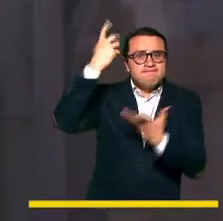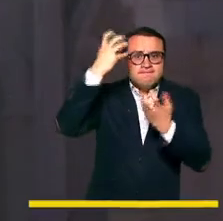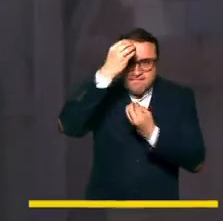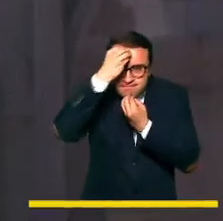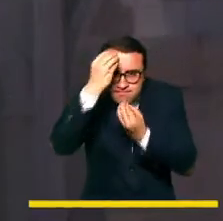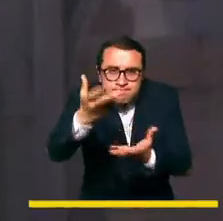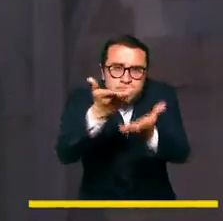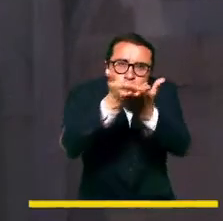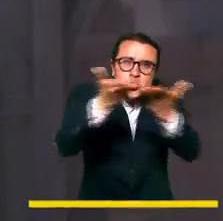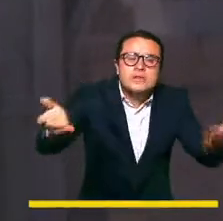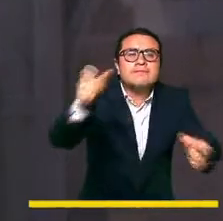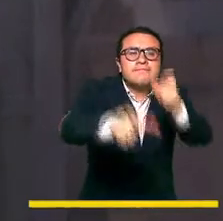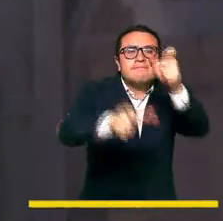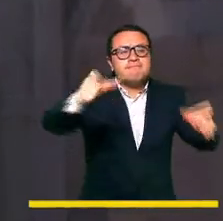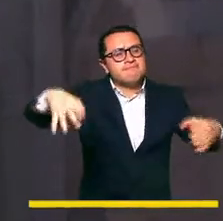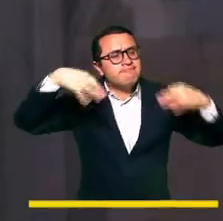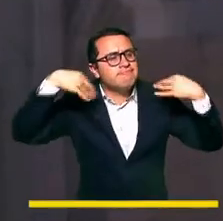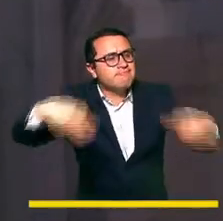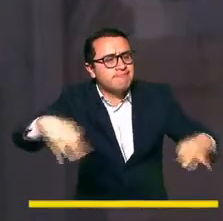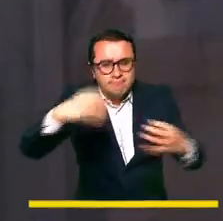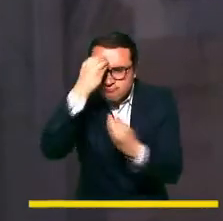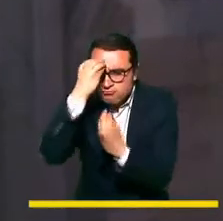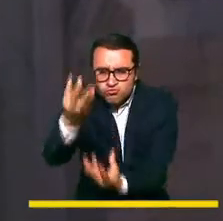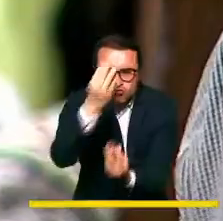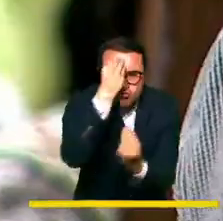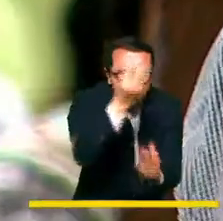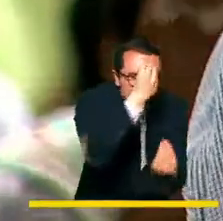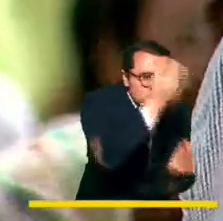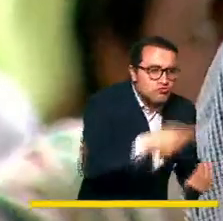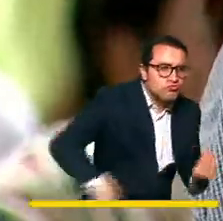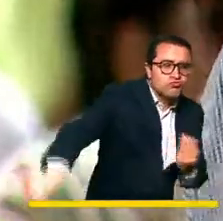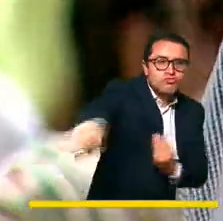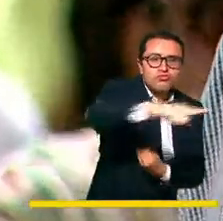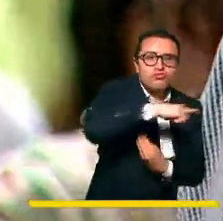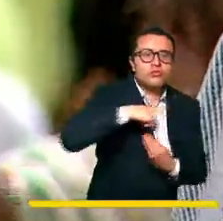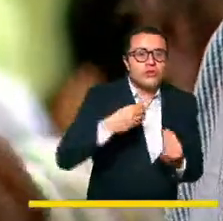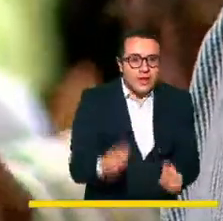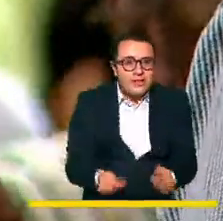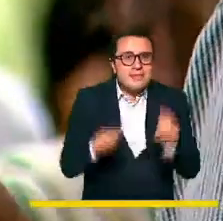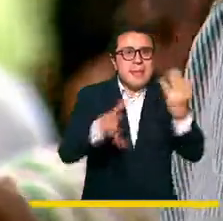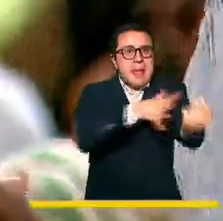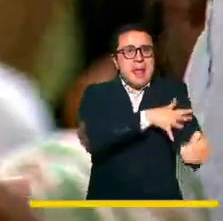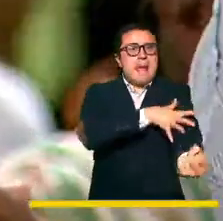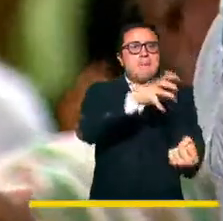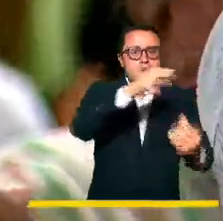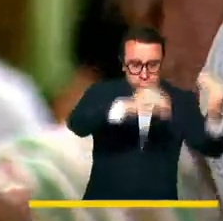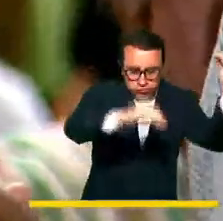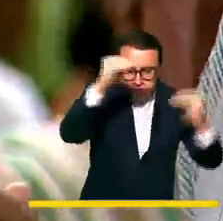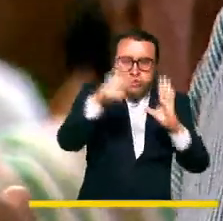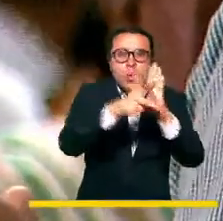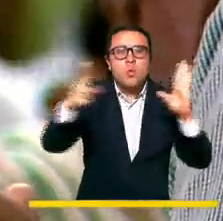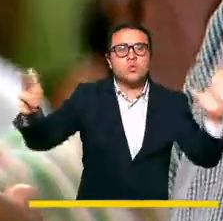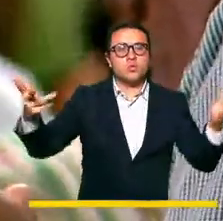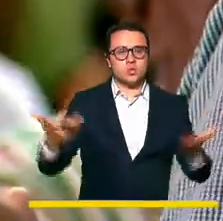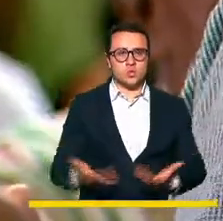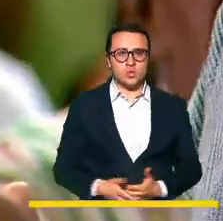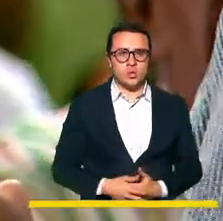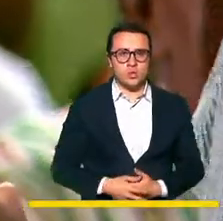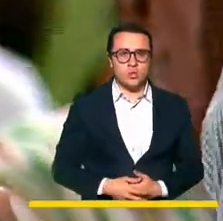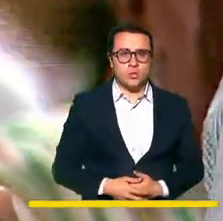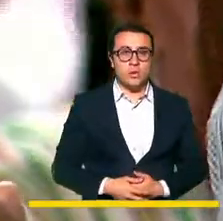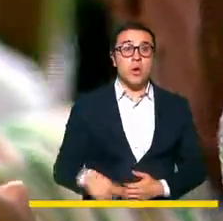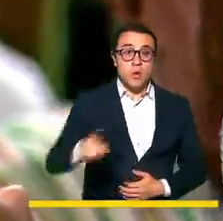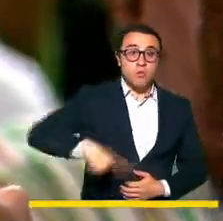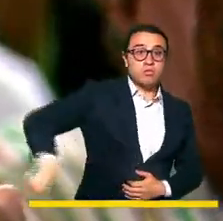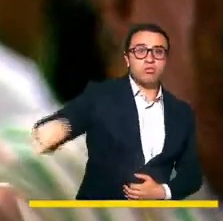pueblo y a partir de ahí ya le esté otorgando el poder constituyente. el poder de decidir sobre